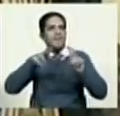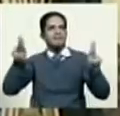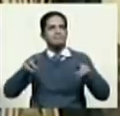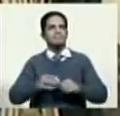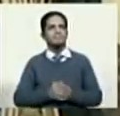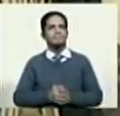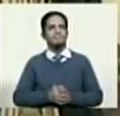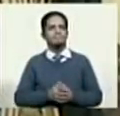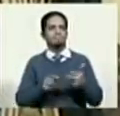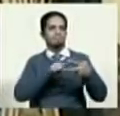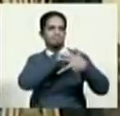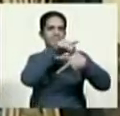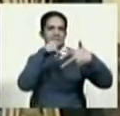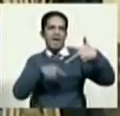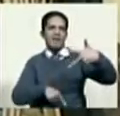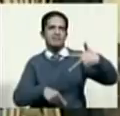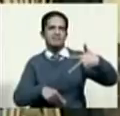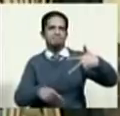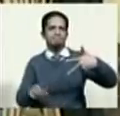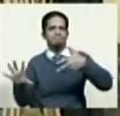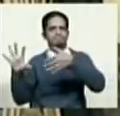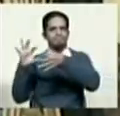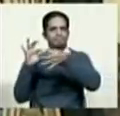Tres elementos claves que van concatenados.